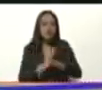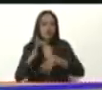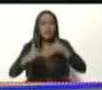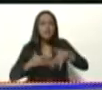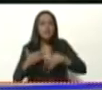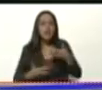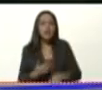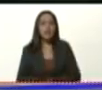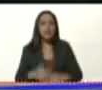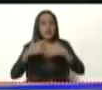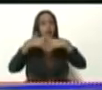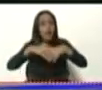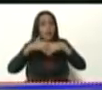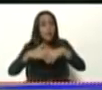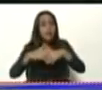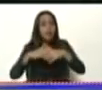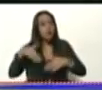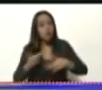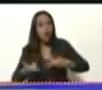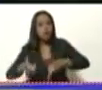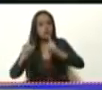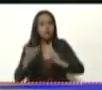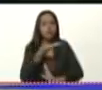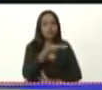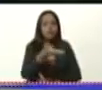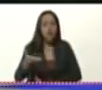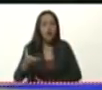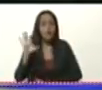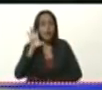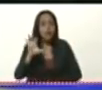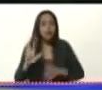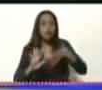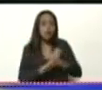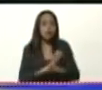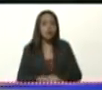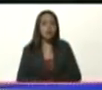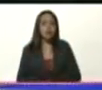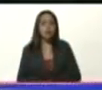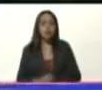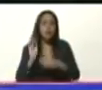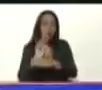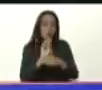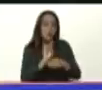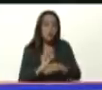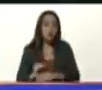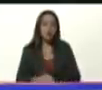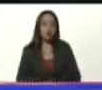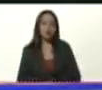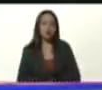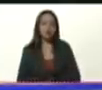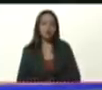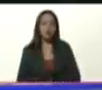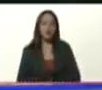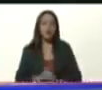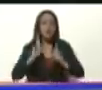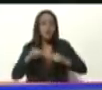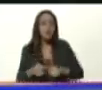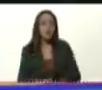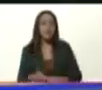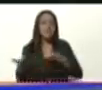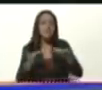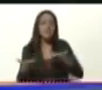actividades industriales que permita abastecer al país en esta situación de contingencia y de coyuntura, y como le decía,